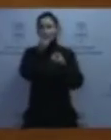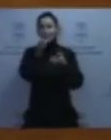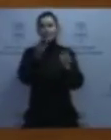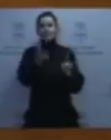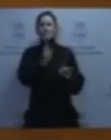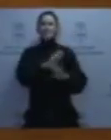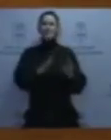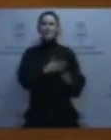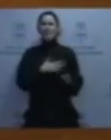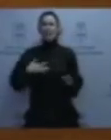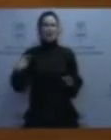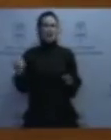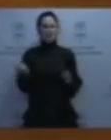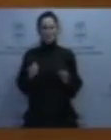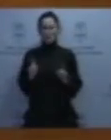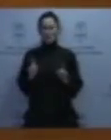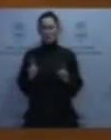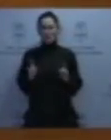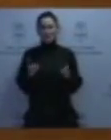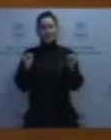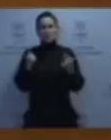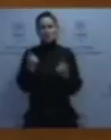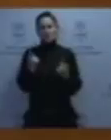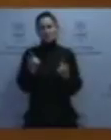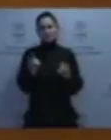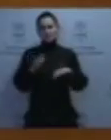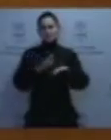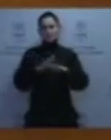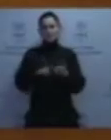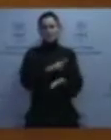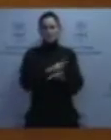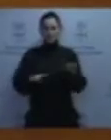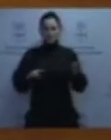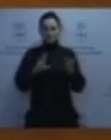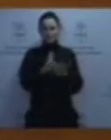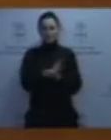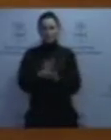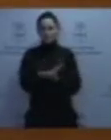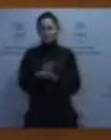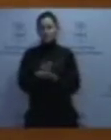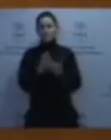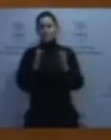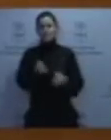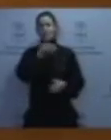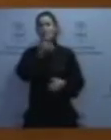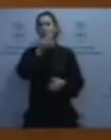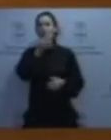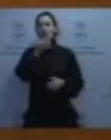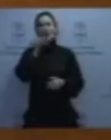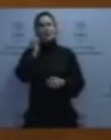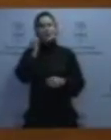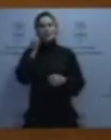intención no había absolutamente ninguna de eliminarles arbitrariedades. La prueba oral seguía